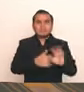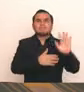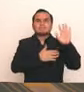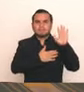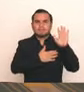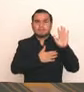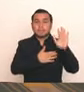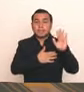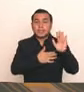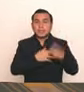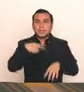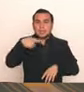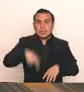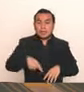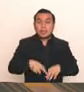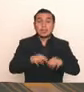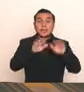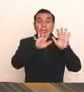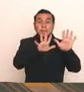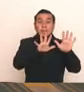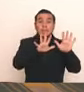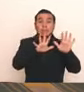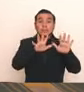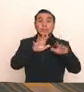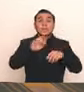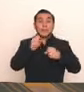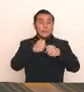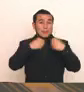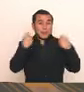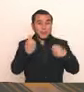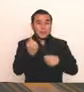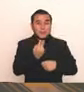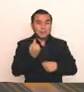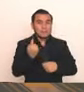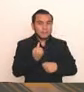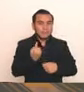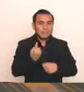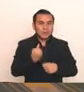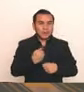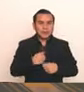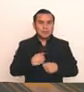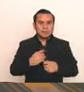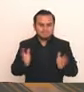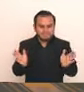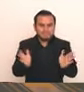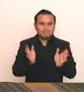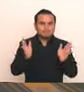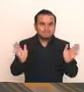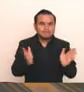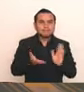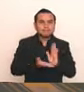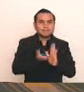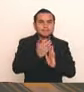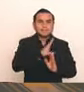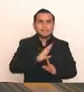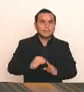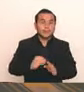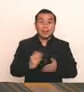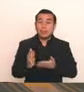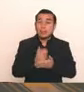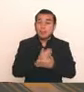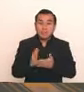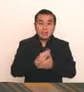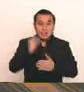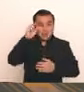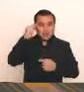los 10 millones de salvadoreños que viven de intruso ahora de nuestro salvador empujaremos todos juntos hacia adelante se acabaron los tiempos donde un